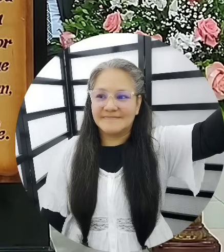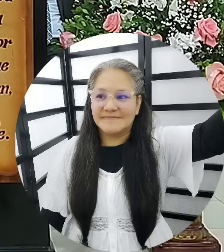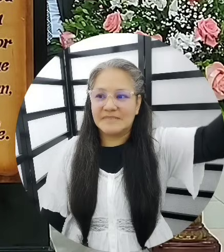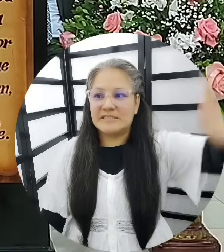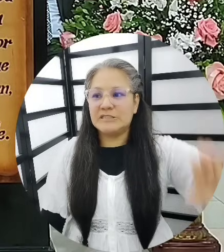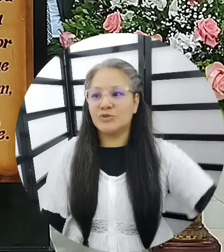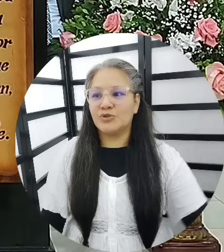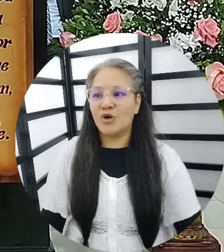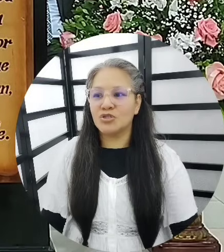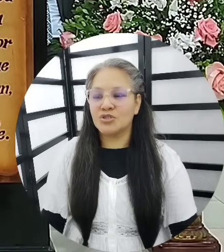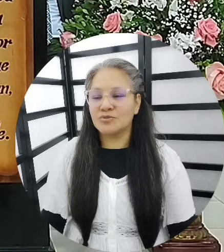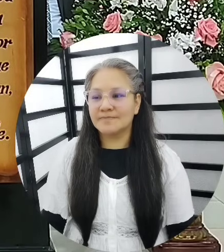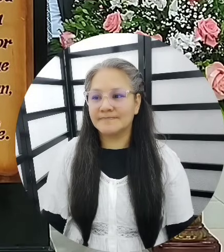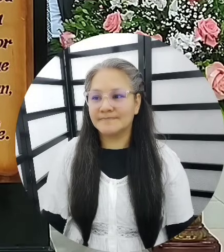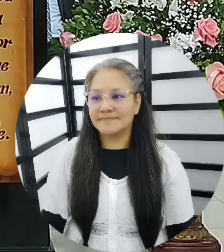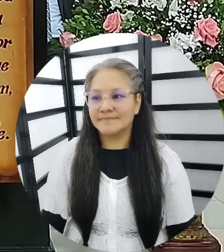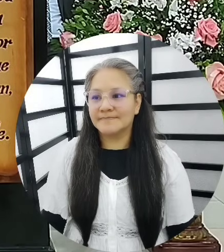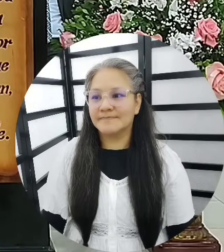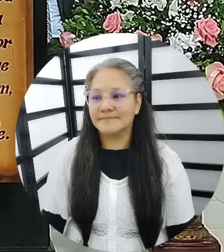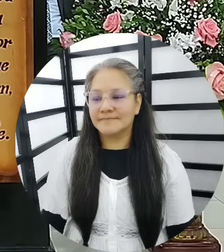¿Qué dijo el pastor?